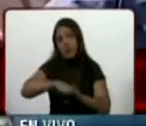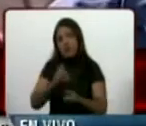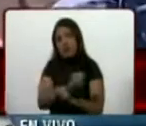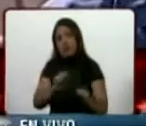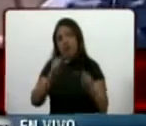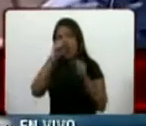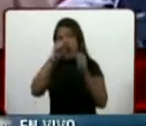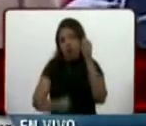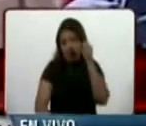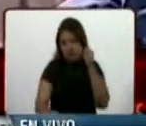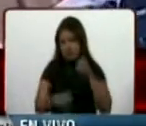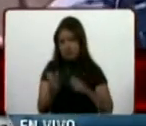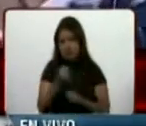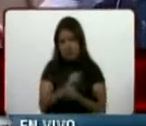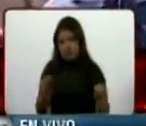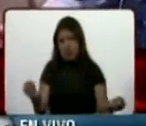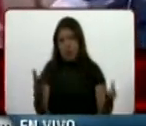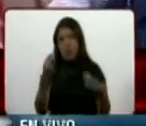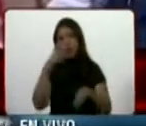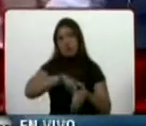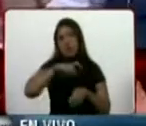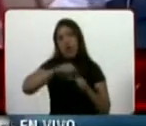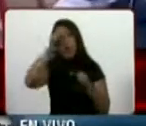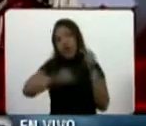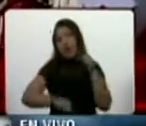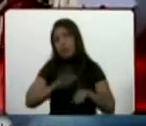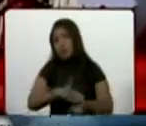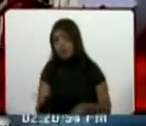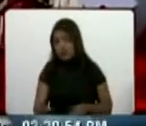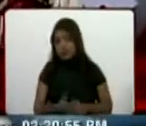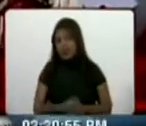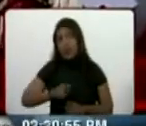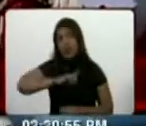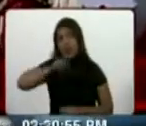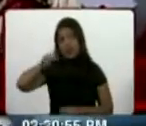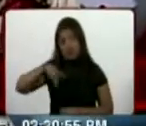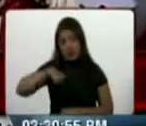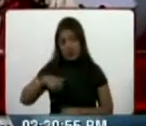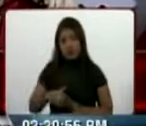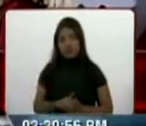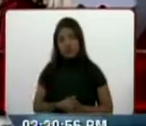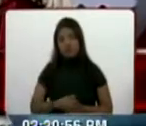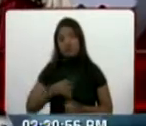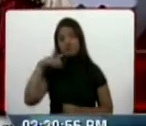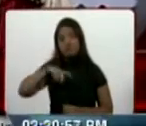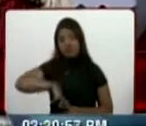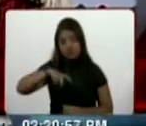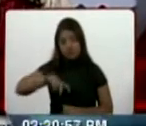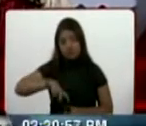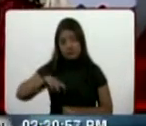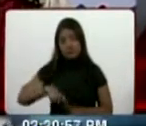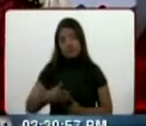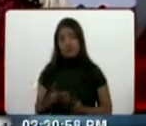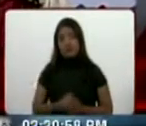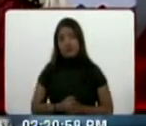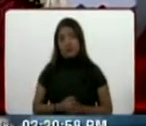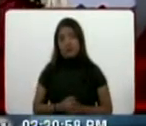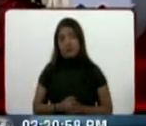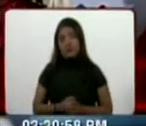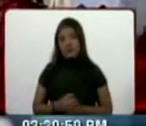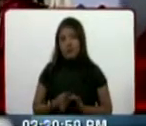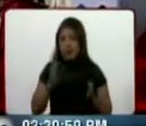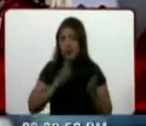aquí tanto tiempo porque nosotros necesitamos garantizar